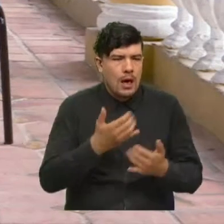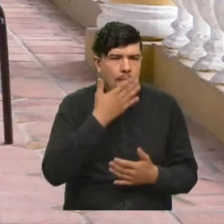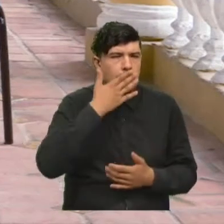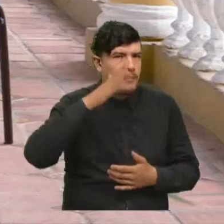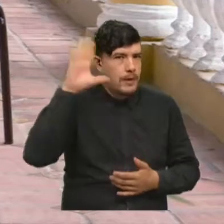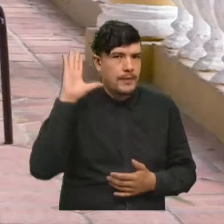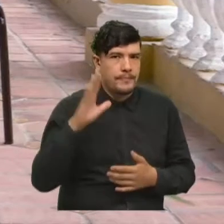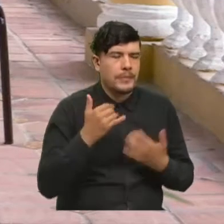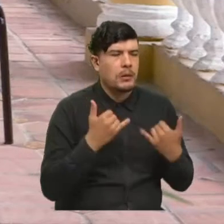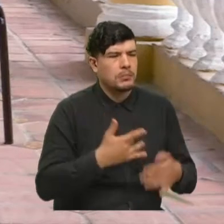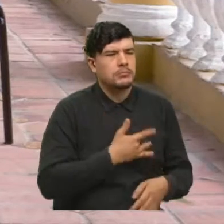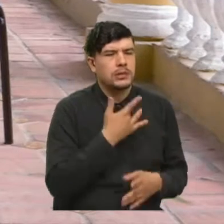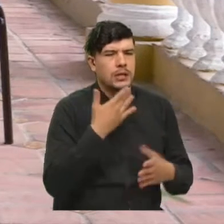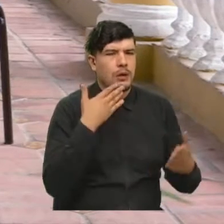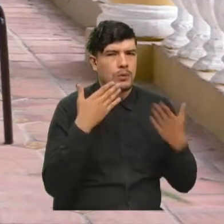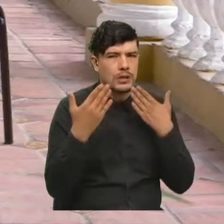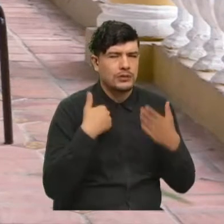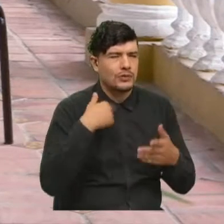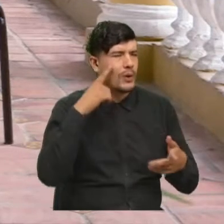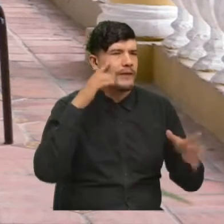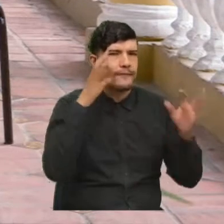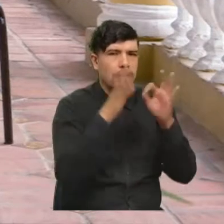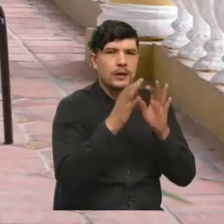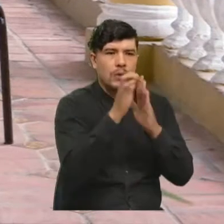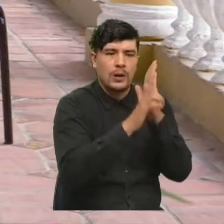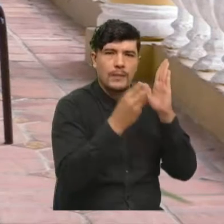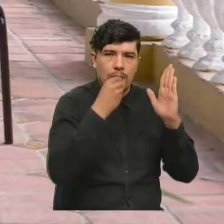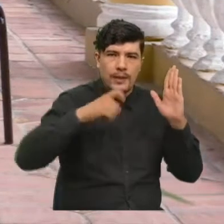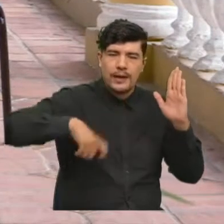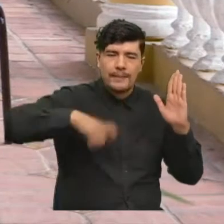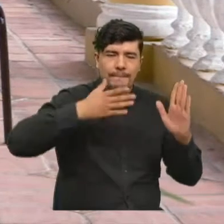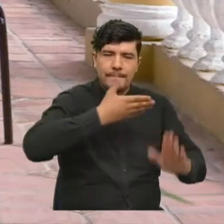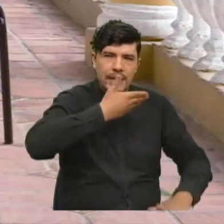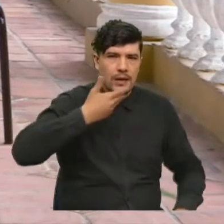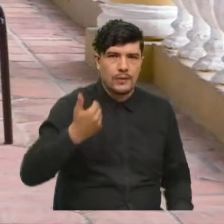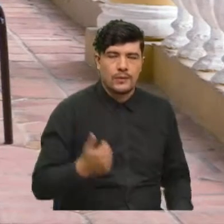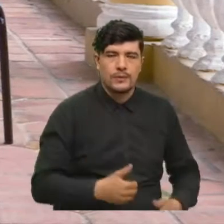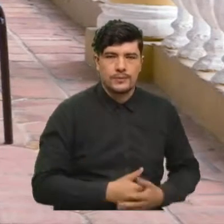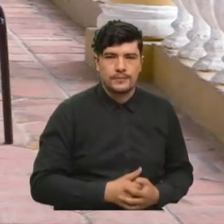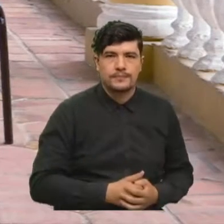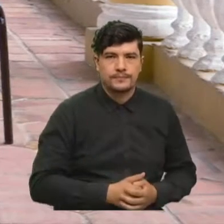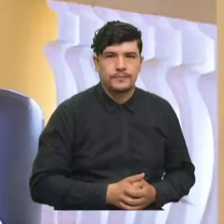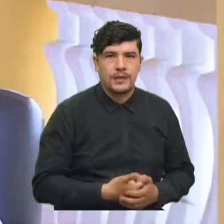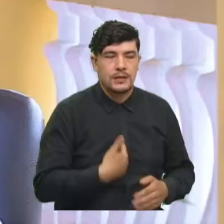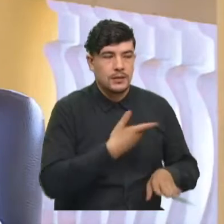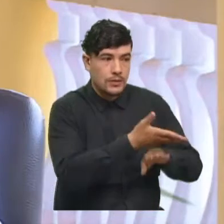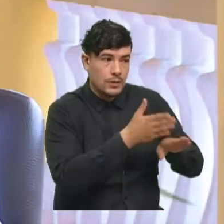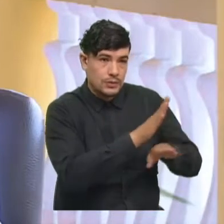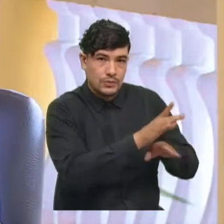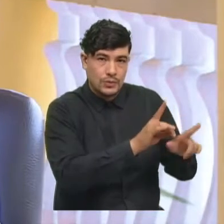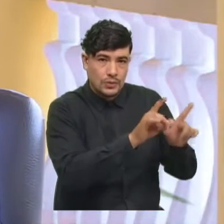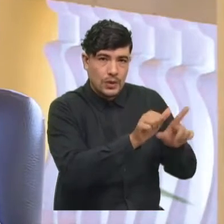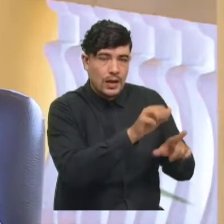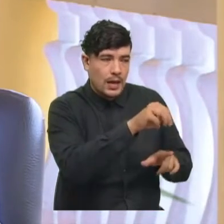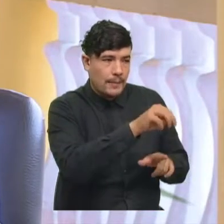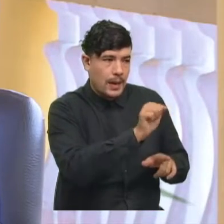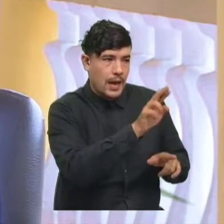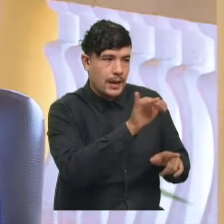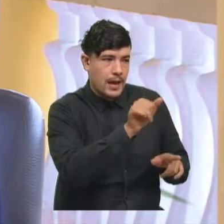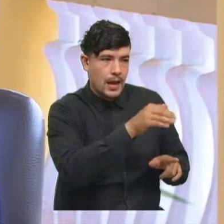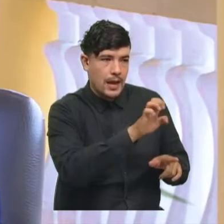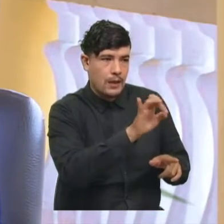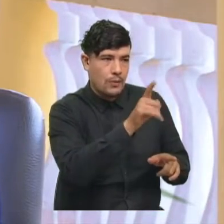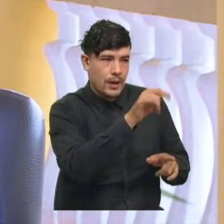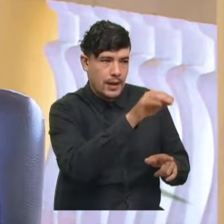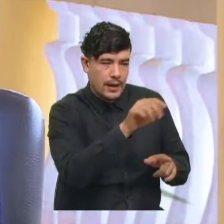el mejor para el país y esa es la exigencia que le he hecho a la doctora marie genia triana a la doctora de dannika garcía a la gerente del